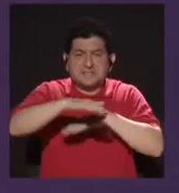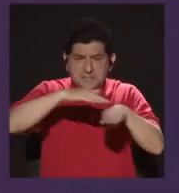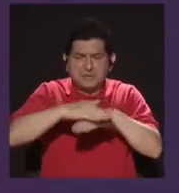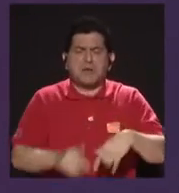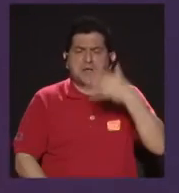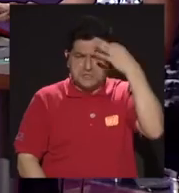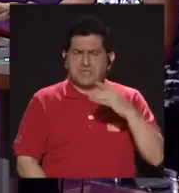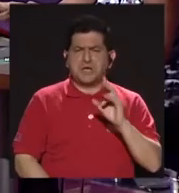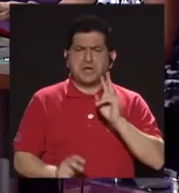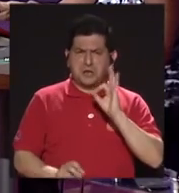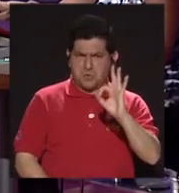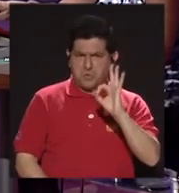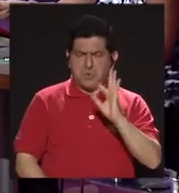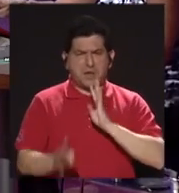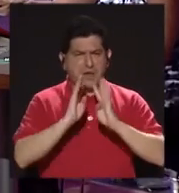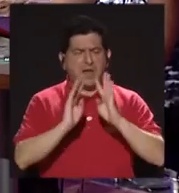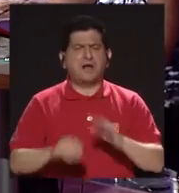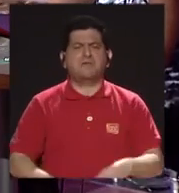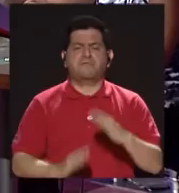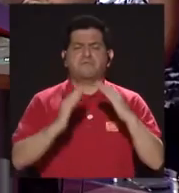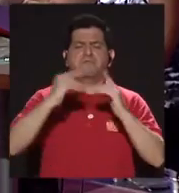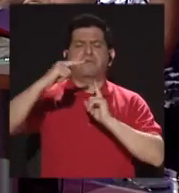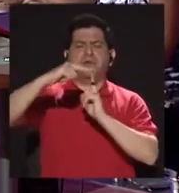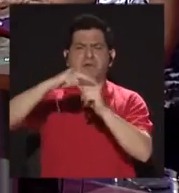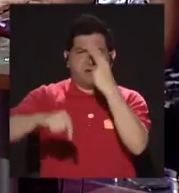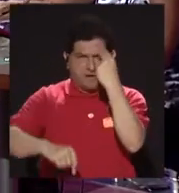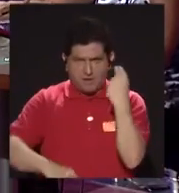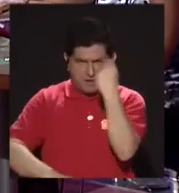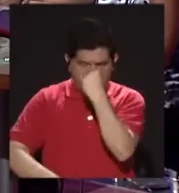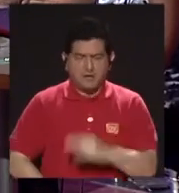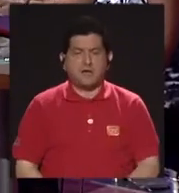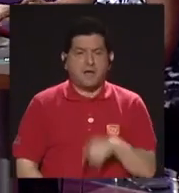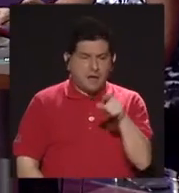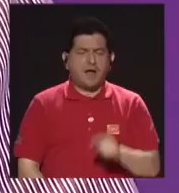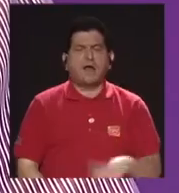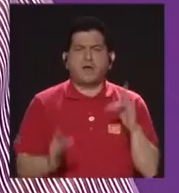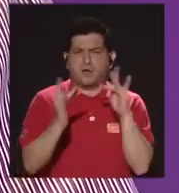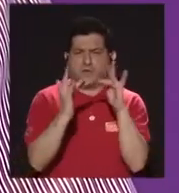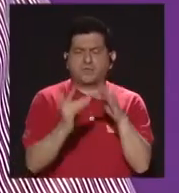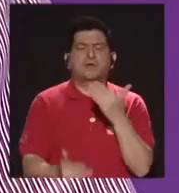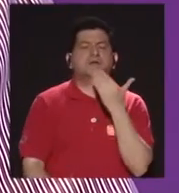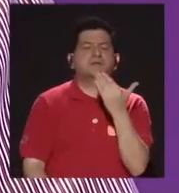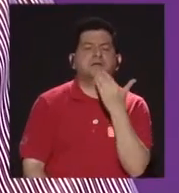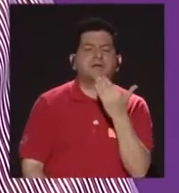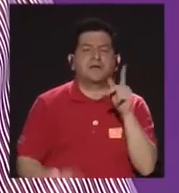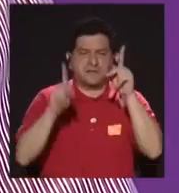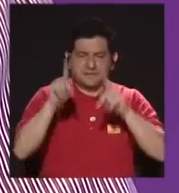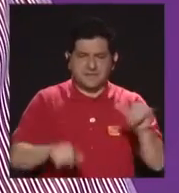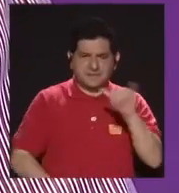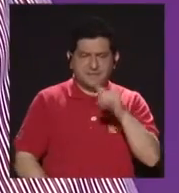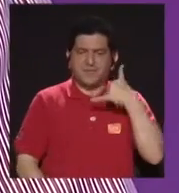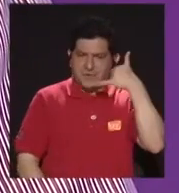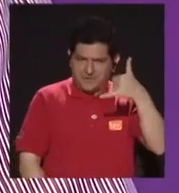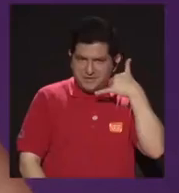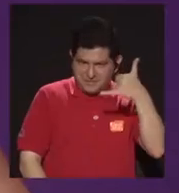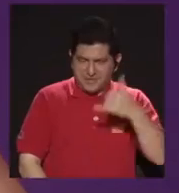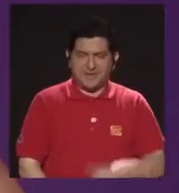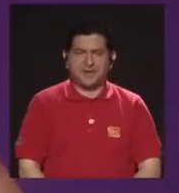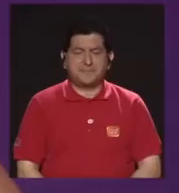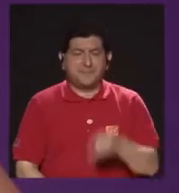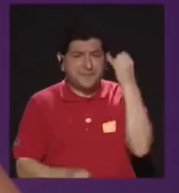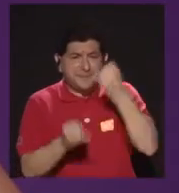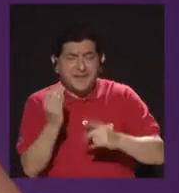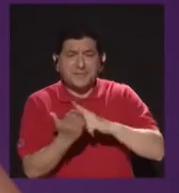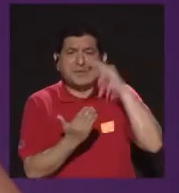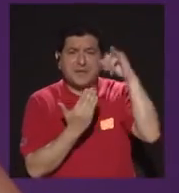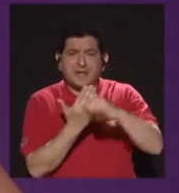parece muy bien que estén dialogando con la iglesia para lograr un acercamiento muchas gracias don agustín mucho a las personas que nos están llamando ya estamos terminando